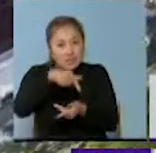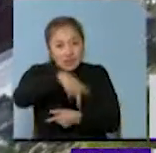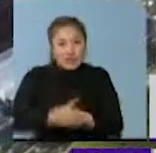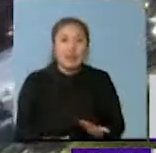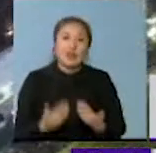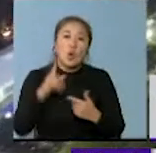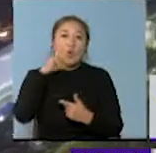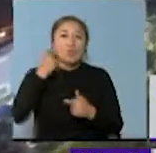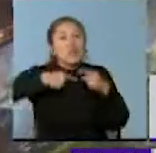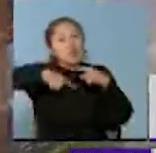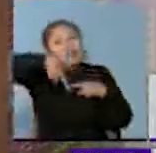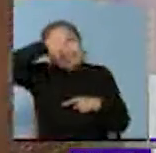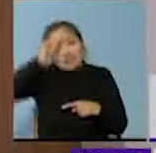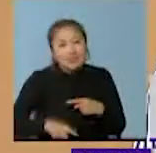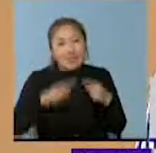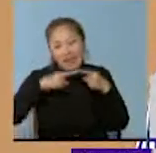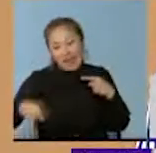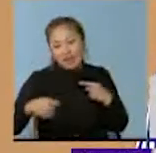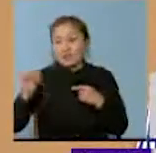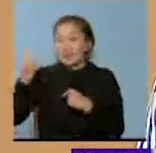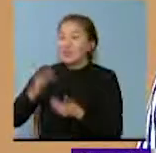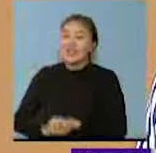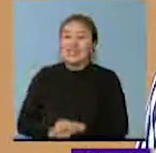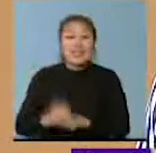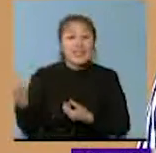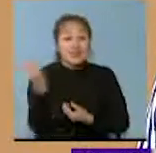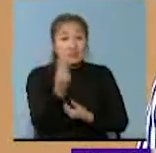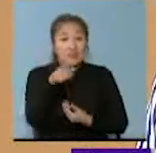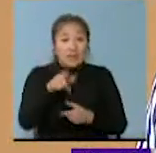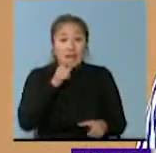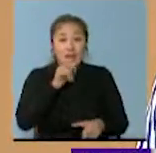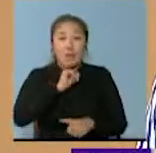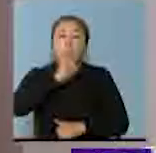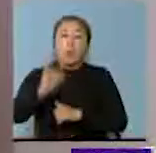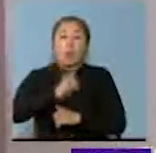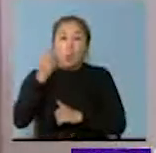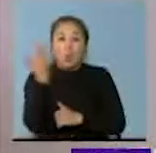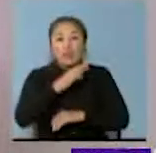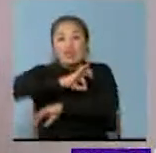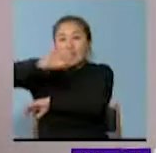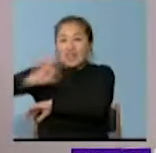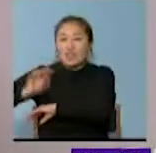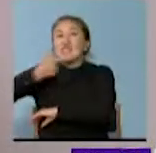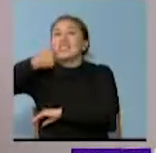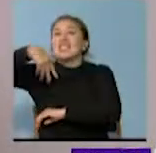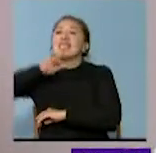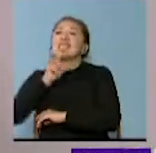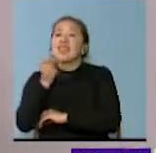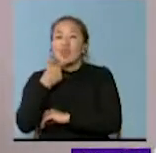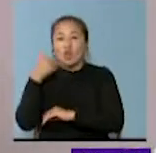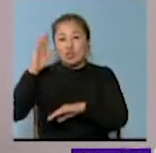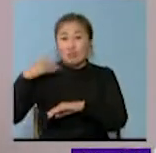toma un día interminable para ustedes son totalmente así teníamos la palabra del arquitecto marcos santos de la